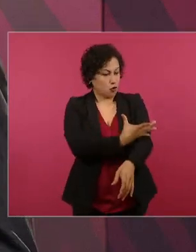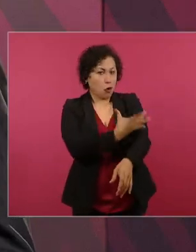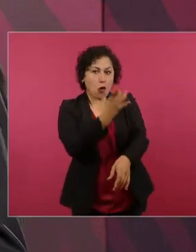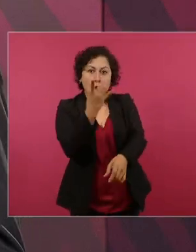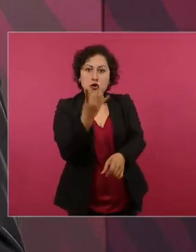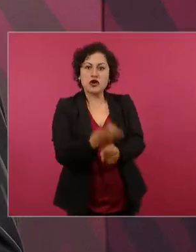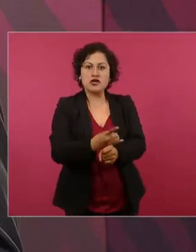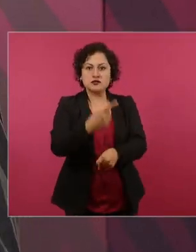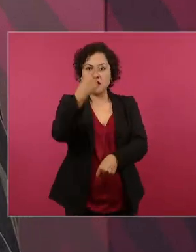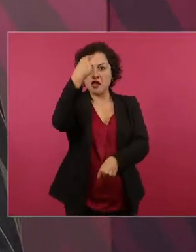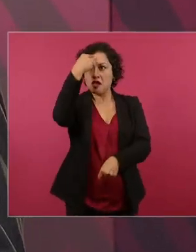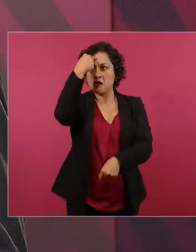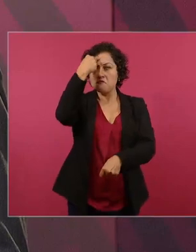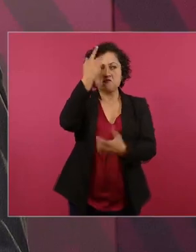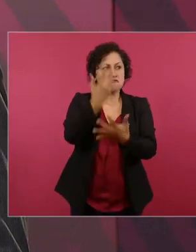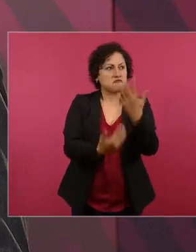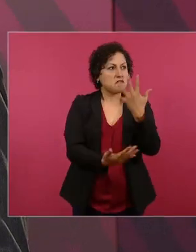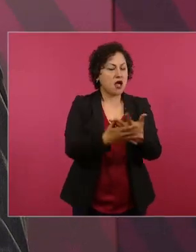congruentes,